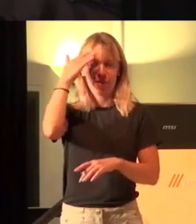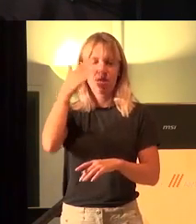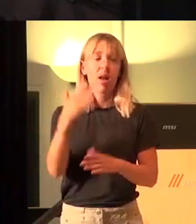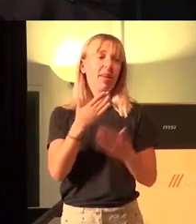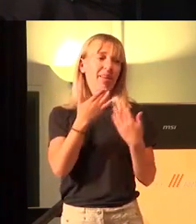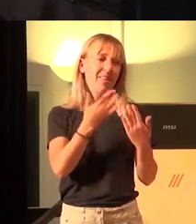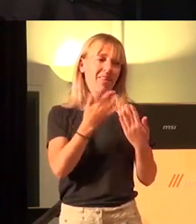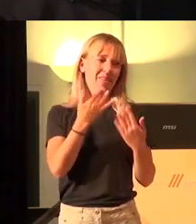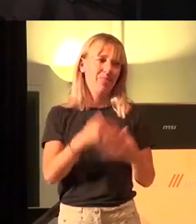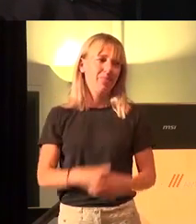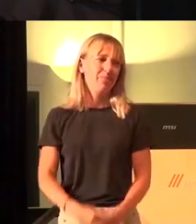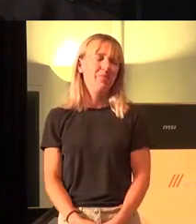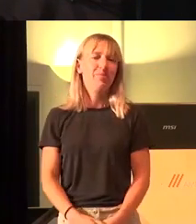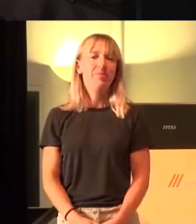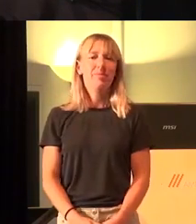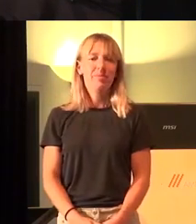Muchísimas gracias.